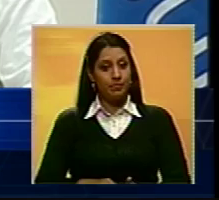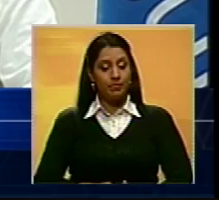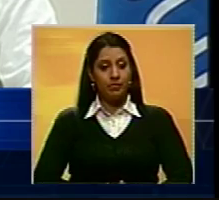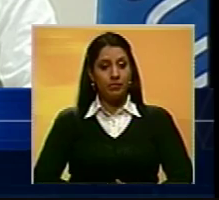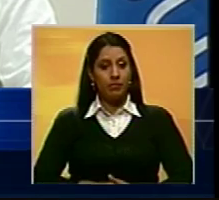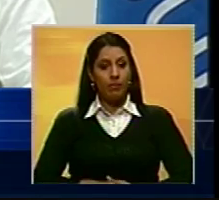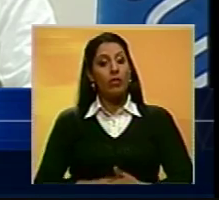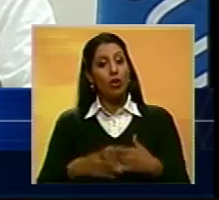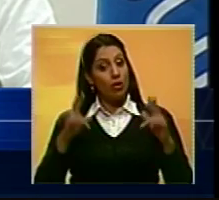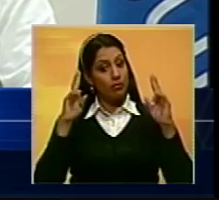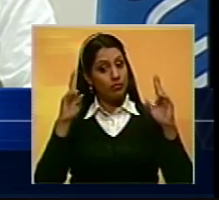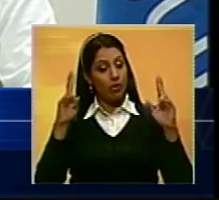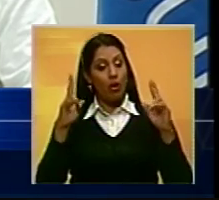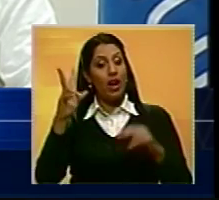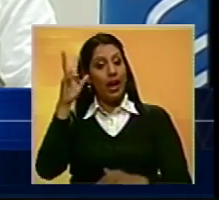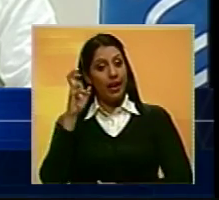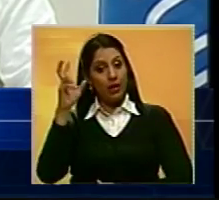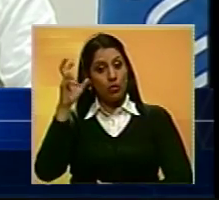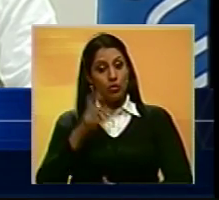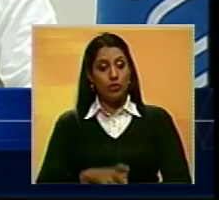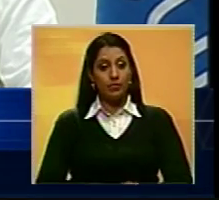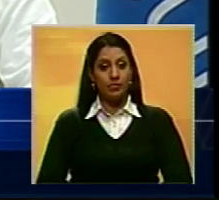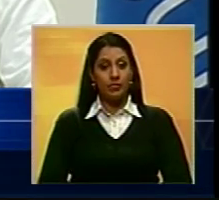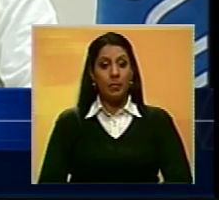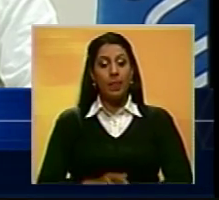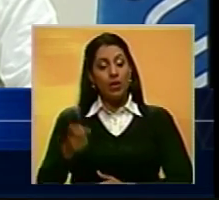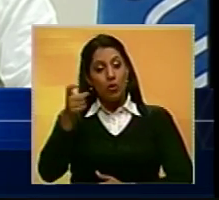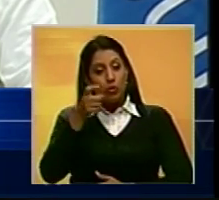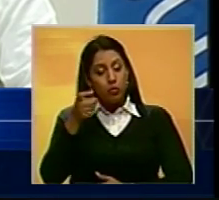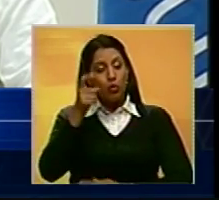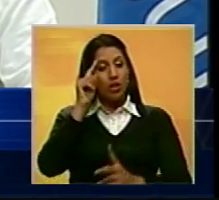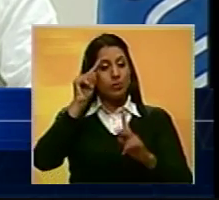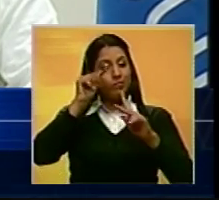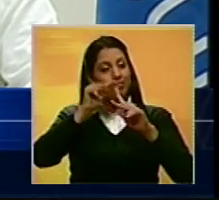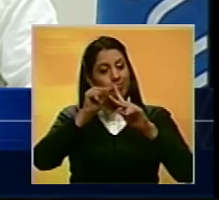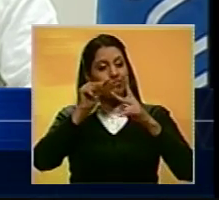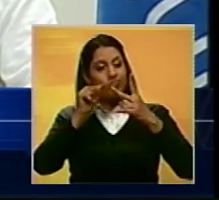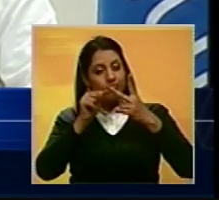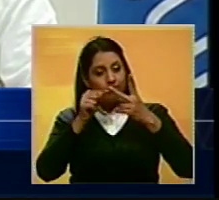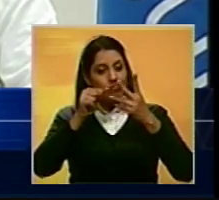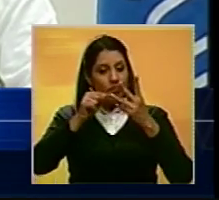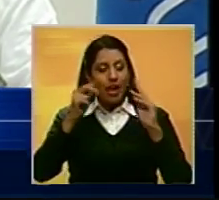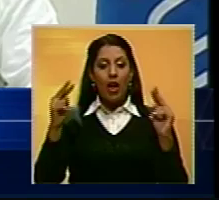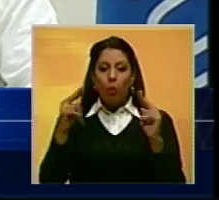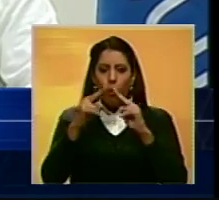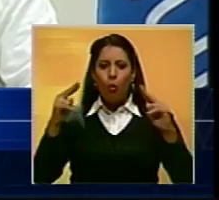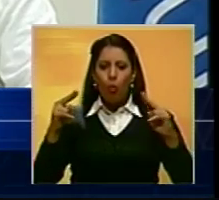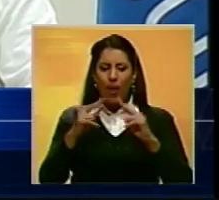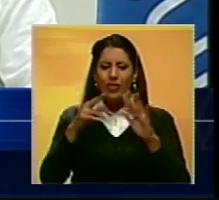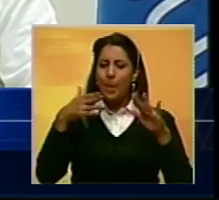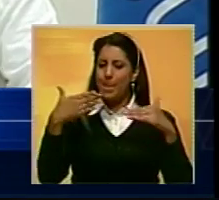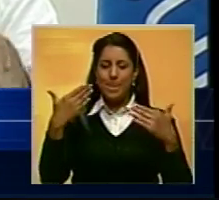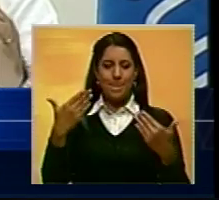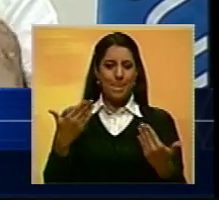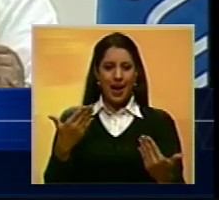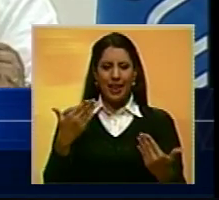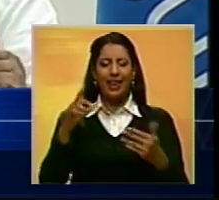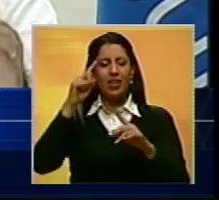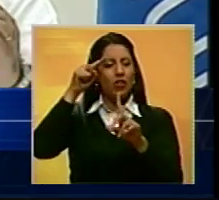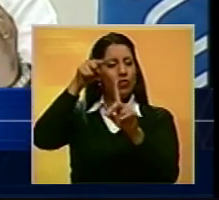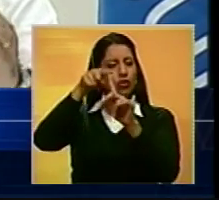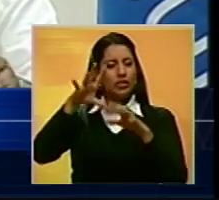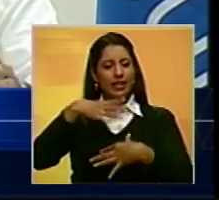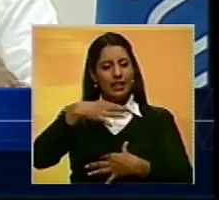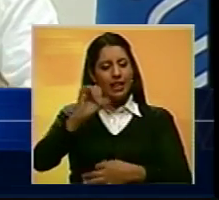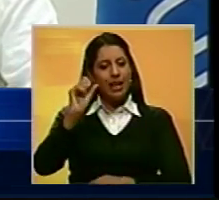¿no? Y ojalá a ser escuchados y a buscar puntos de encuentro en función de los intereses